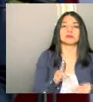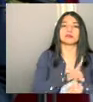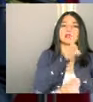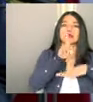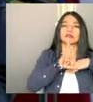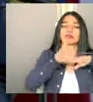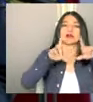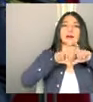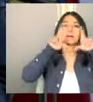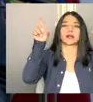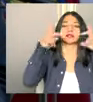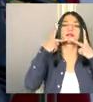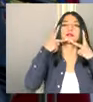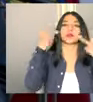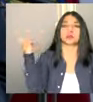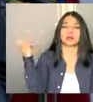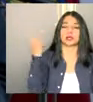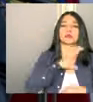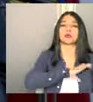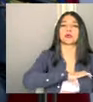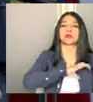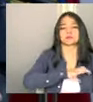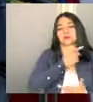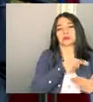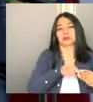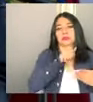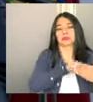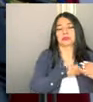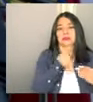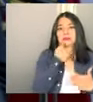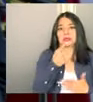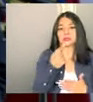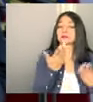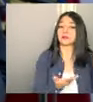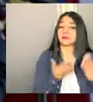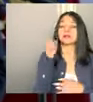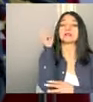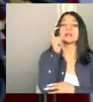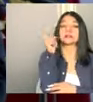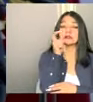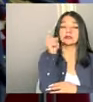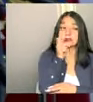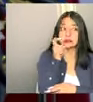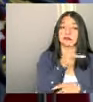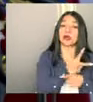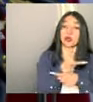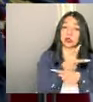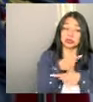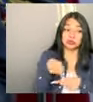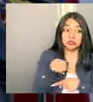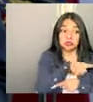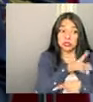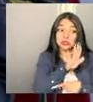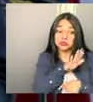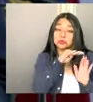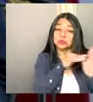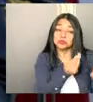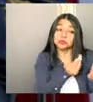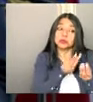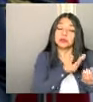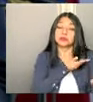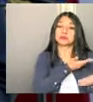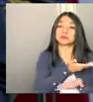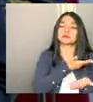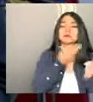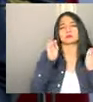las empresas públicas metropolitanas. Entiendo que necesitaremos alcanzar al Consejo actual cuáles son nuestros argumentos, y eso se